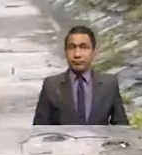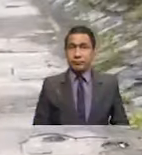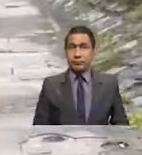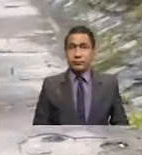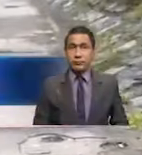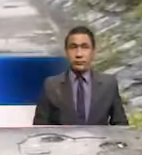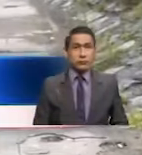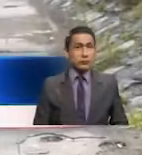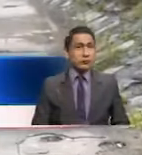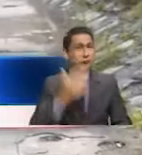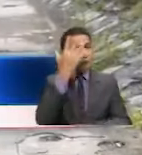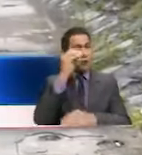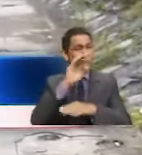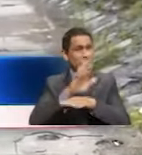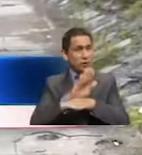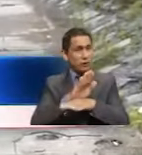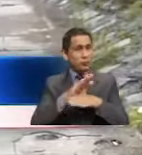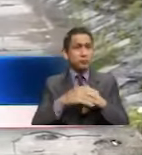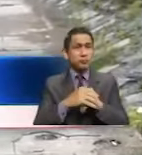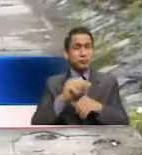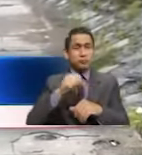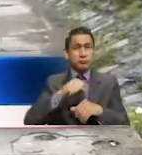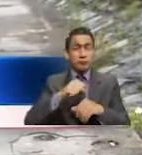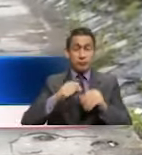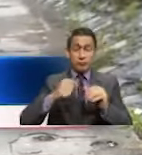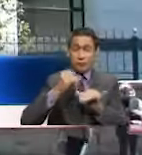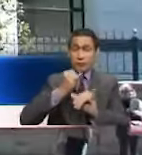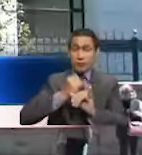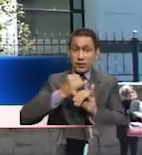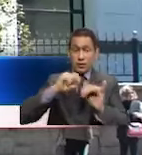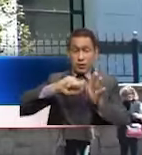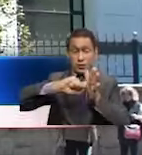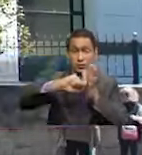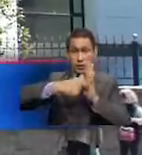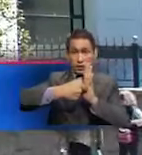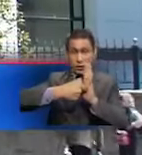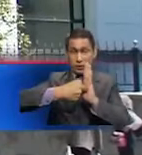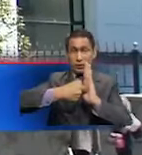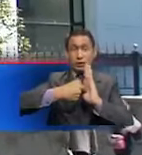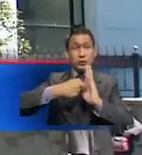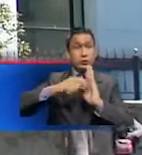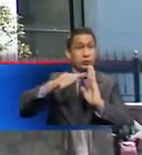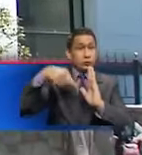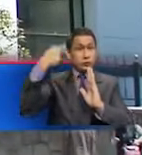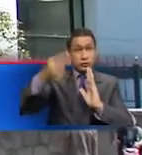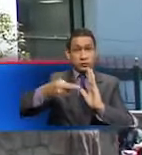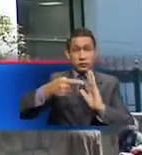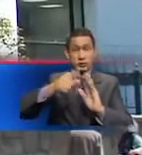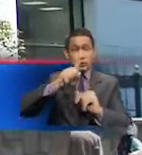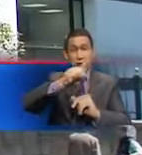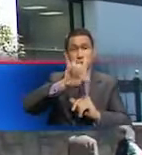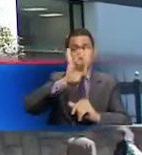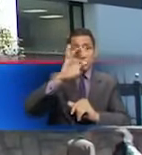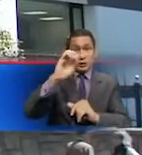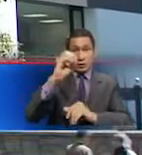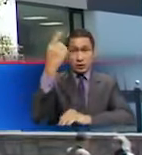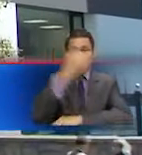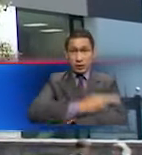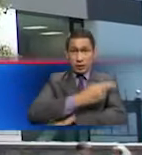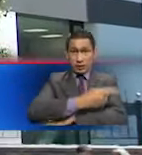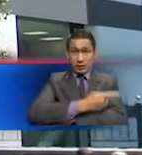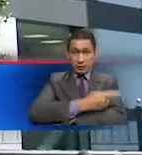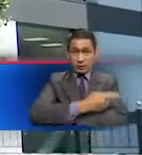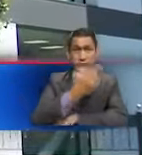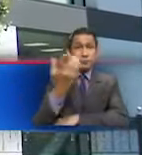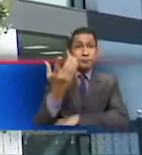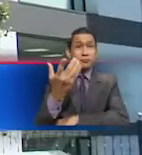Muy buenas tardes, amigos televidentes, compañeros, así es. La Contraloría General del Estado ha dado a conocer que durante los próximos 180 días, exactamente que